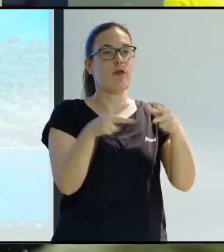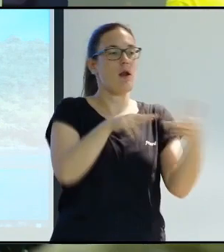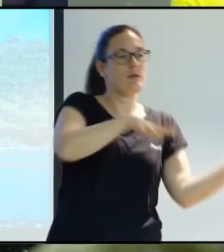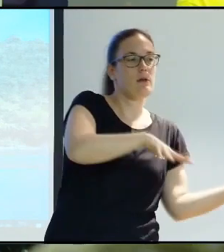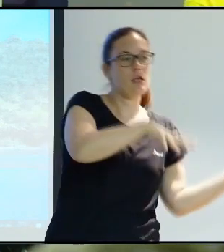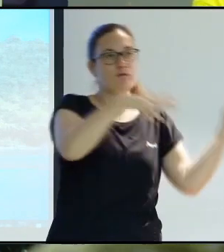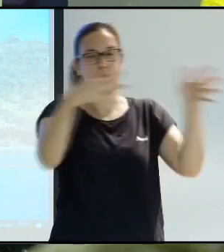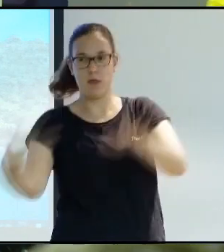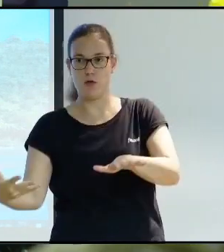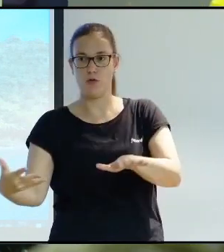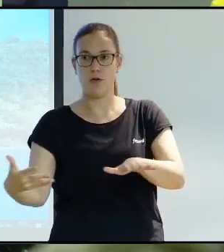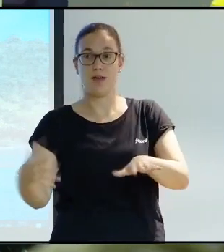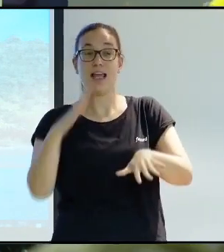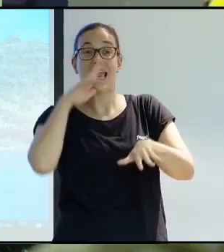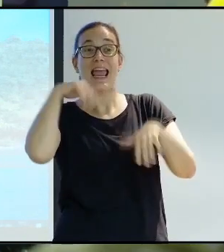modelo